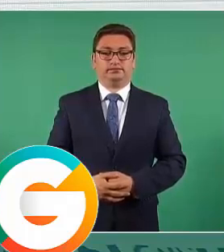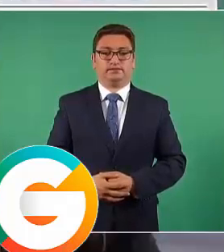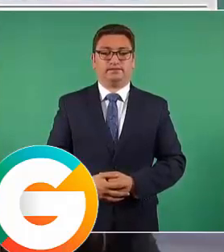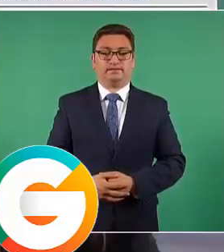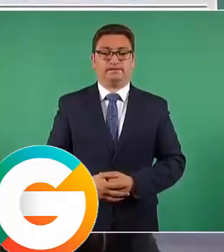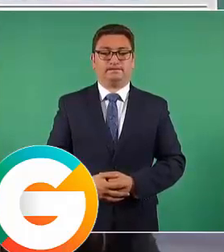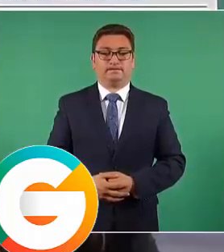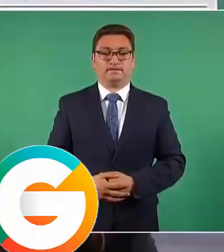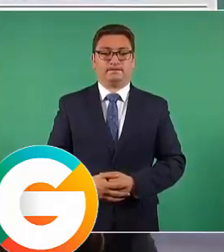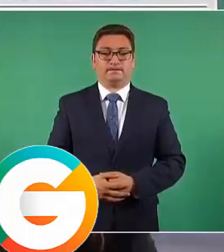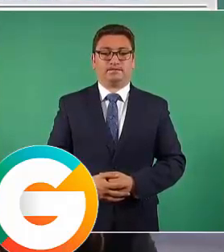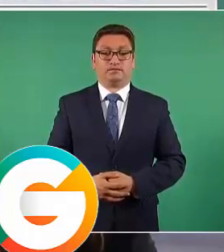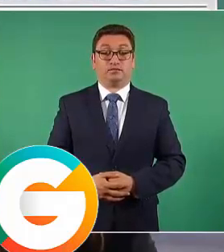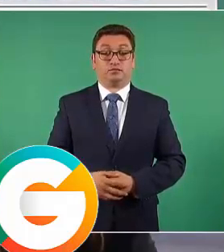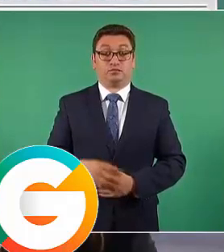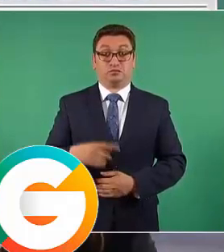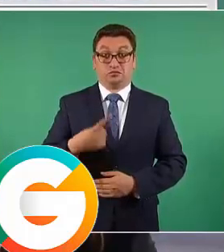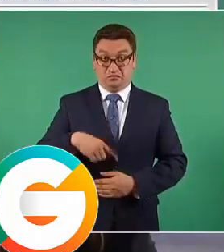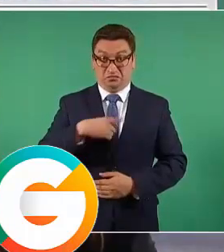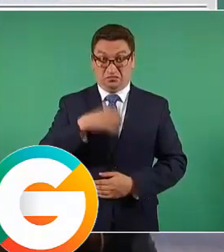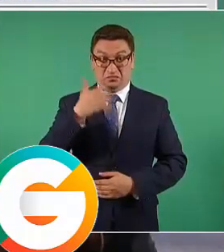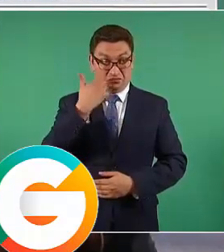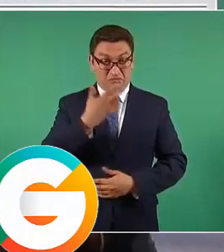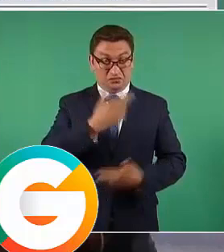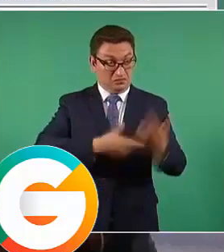¿Queremos regresar a esta barbaridad?